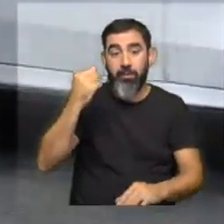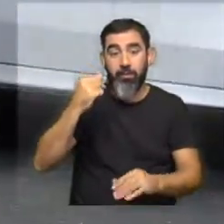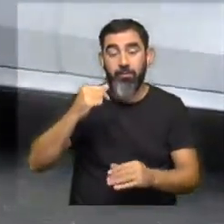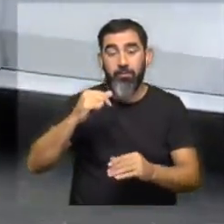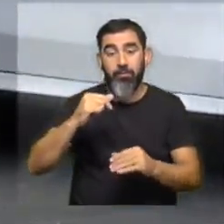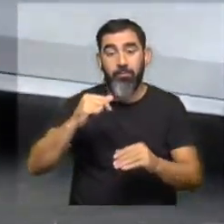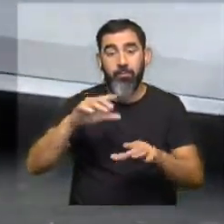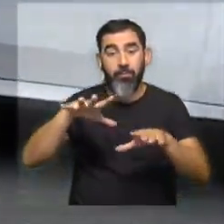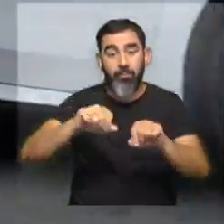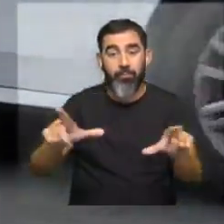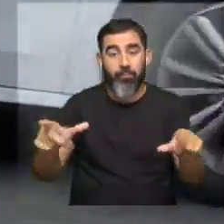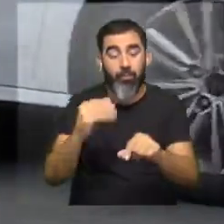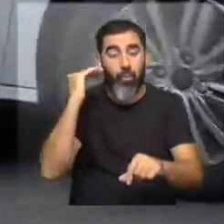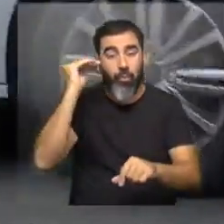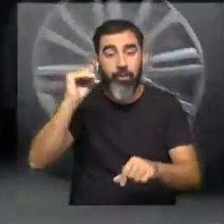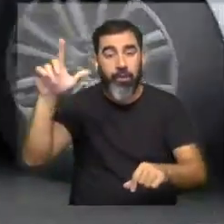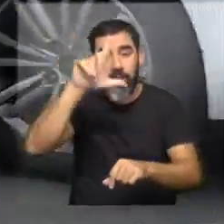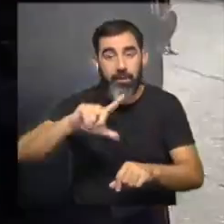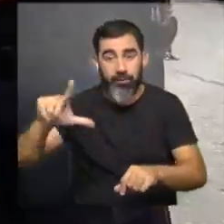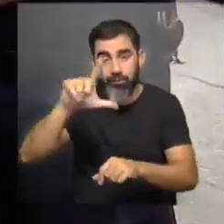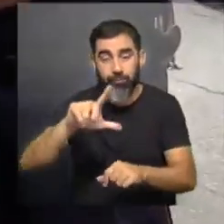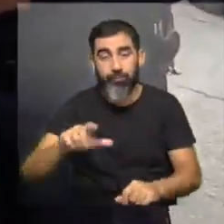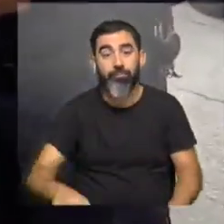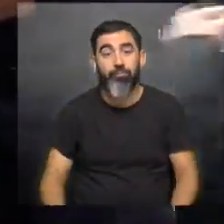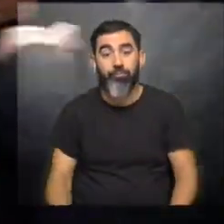desocupación de los docentes que ocupamos el liceo,